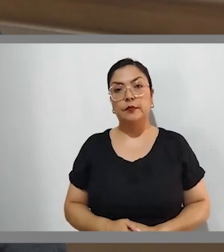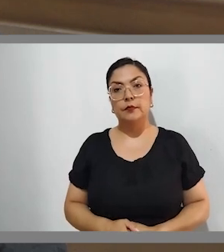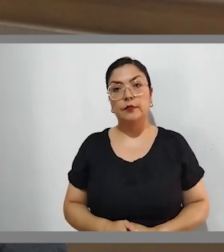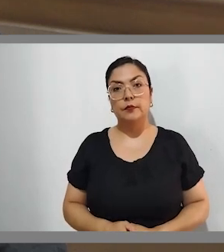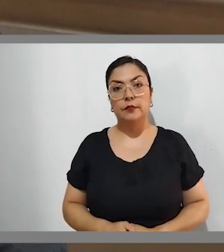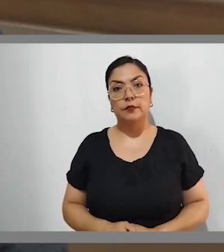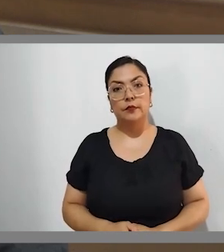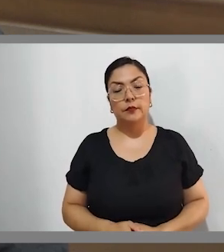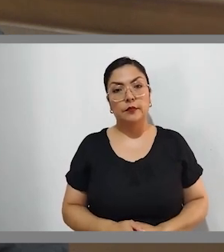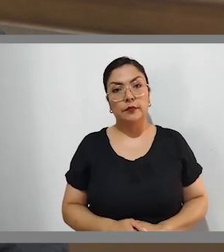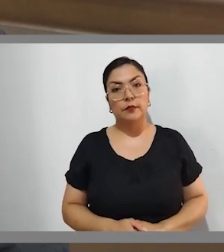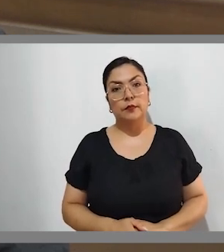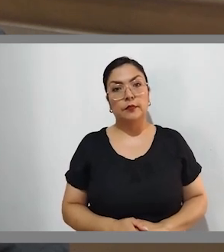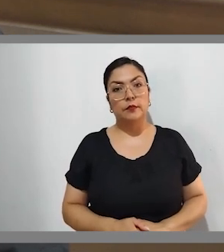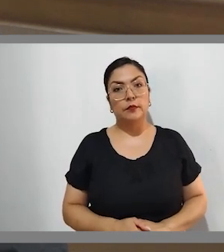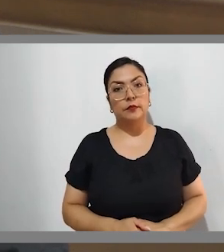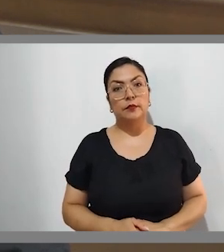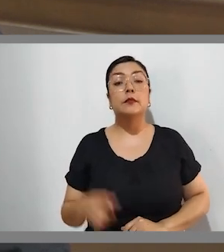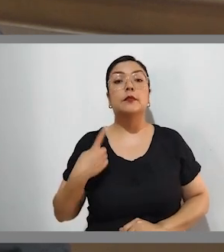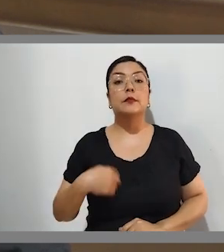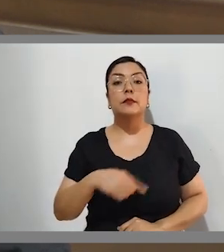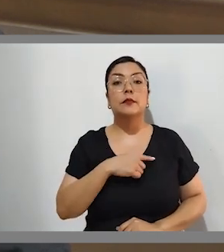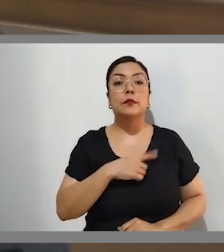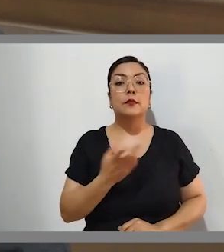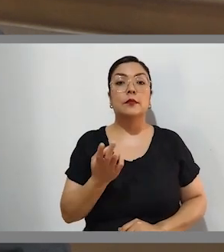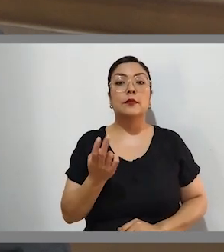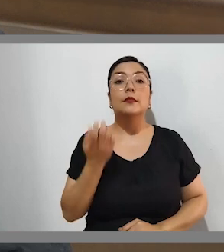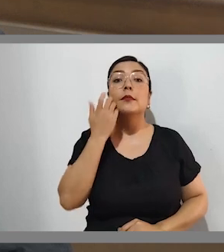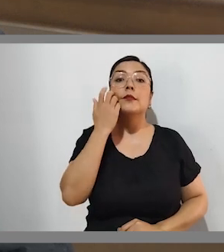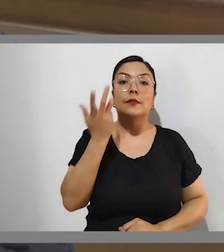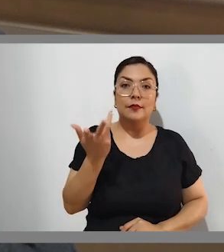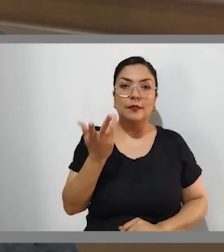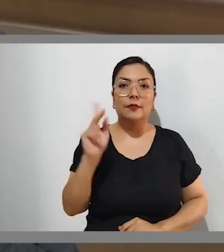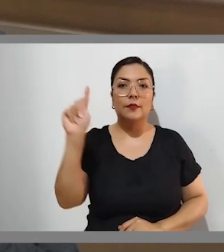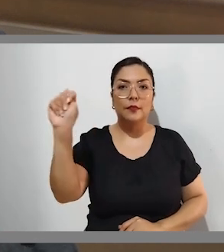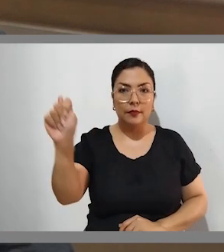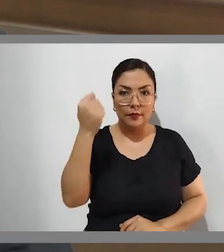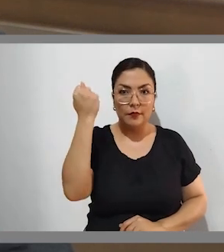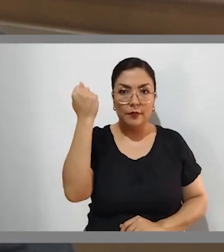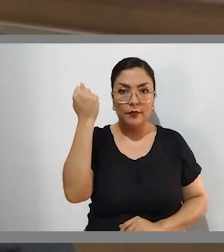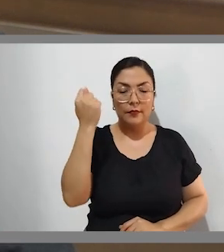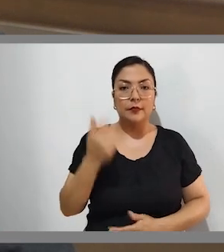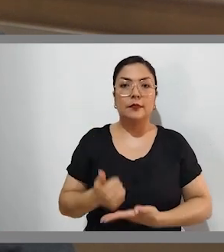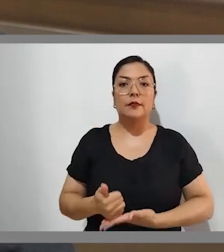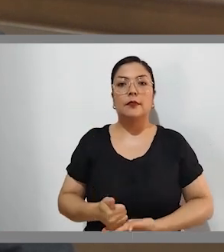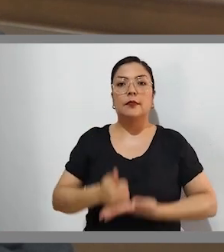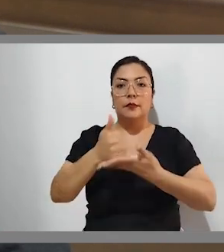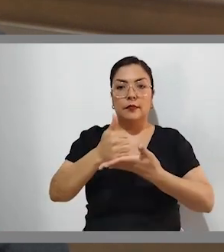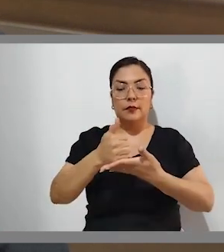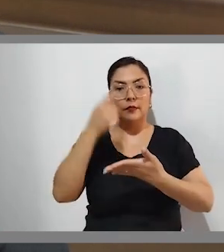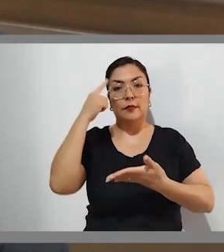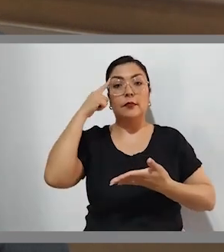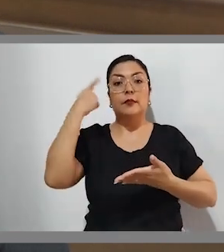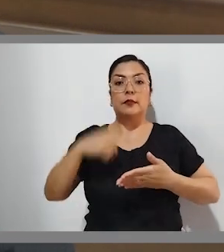lo hemos estado implementando también, es la utilización de las tecnologías para realizar los procesos que cada